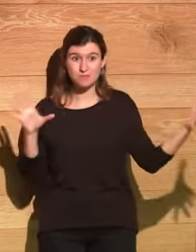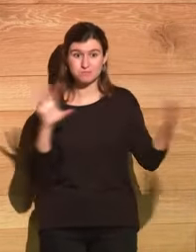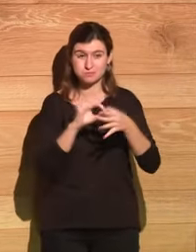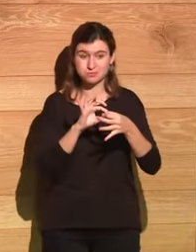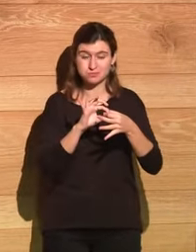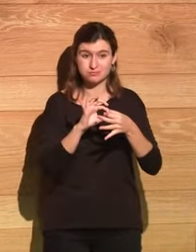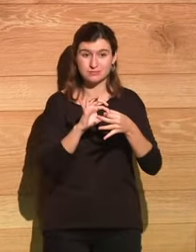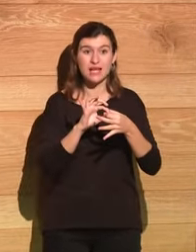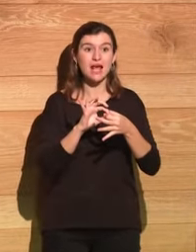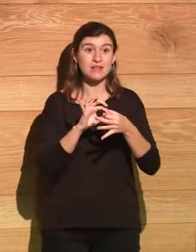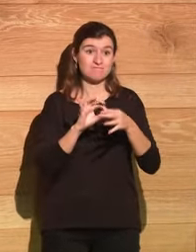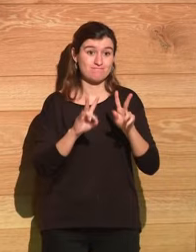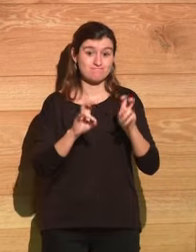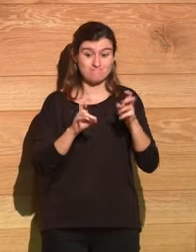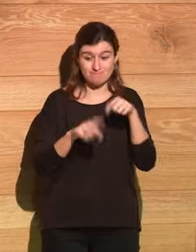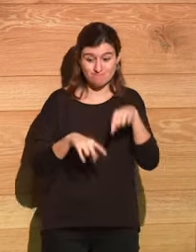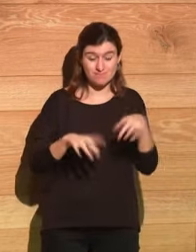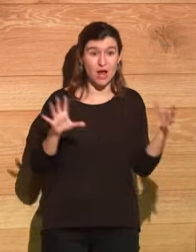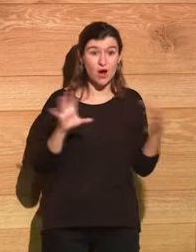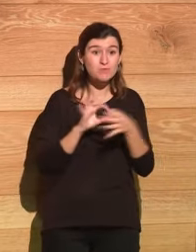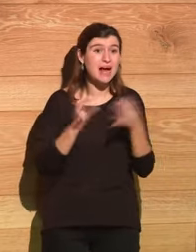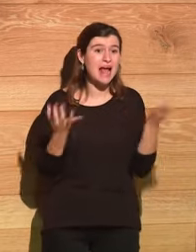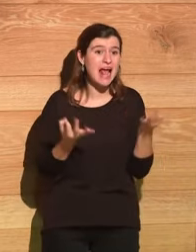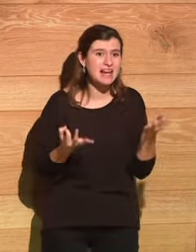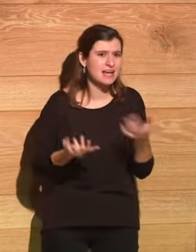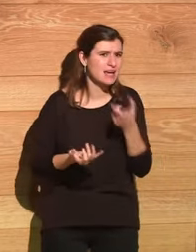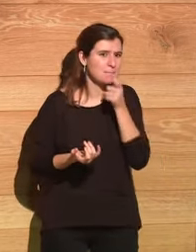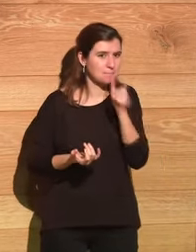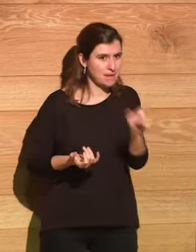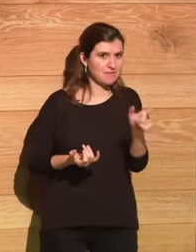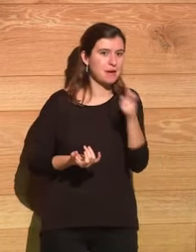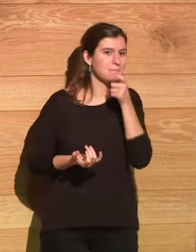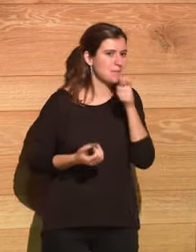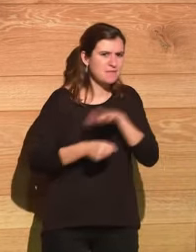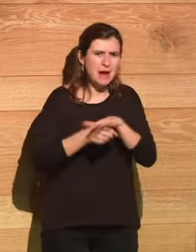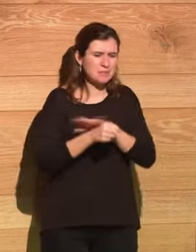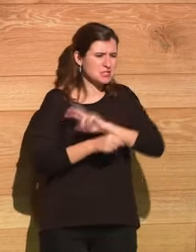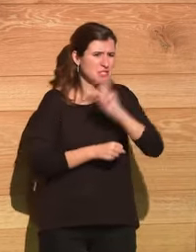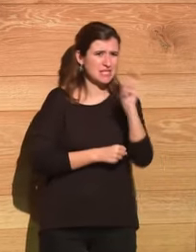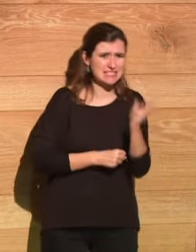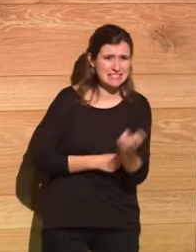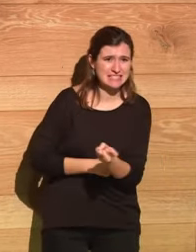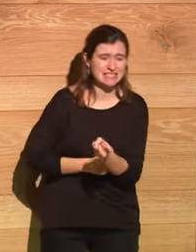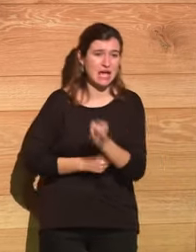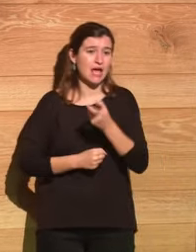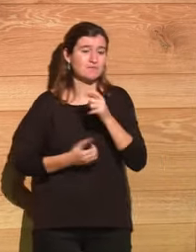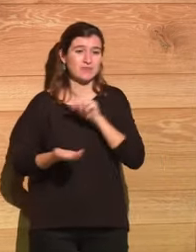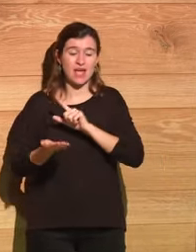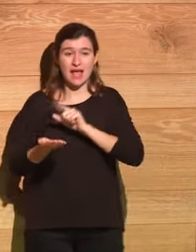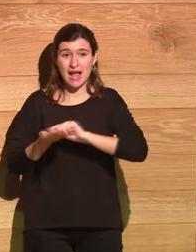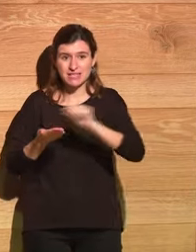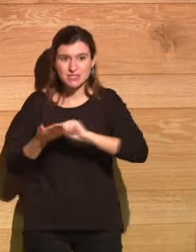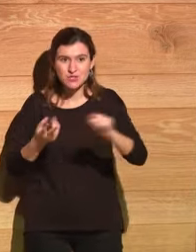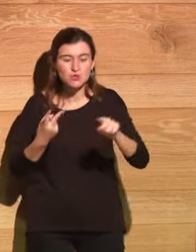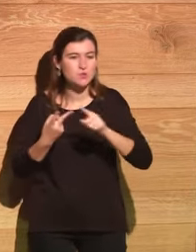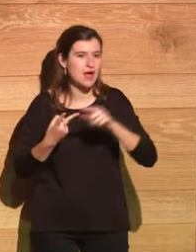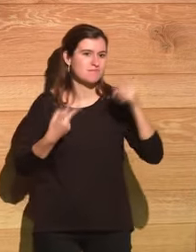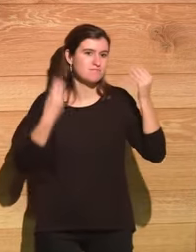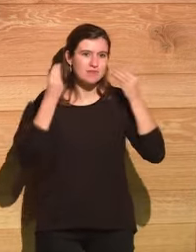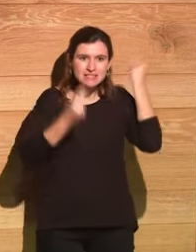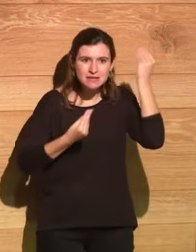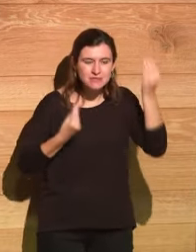palabra. Curiosamente, la palabra en todos sus ámbitos, la palabra en la escritura, la palabra en la literatura, la palabra en el